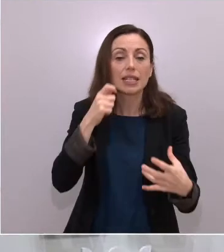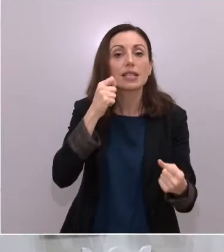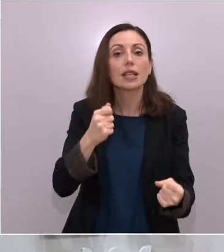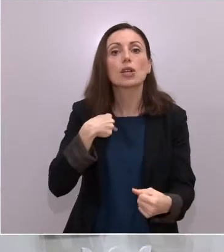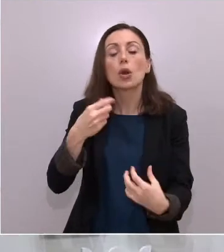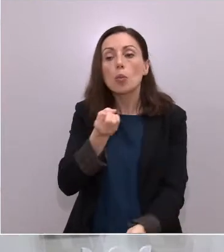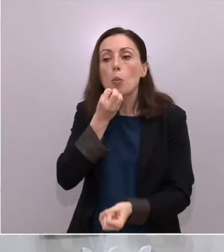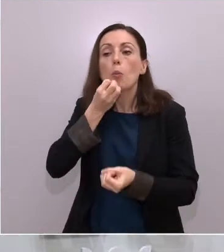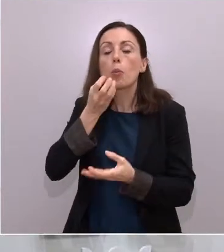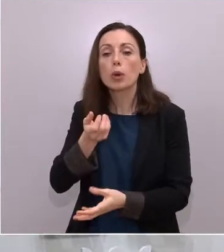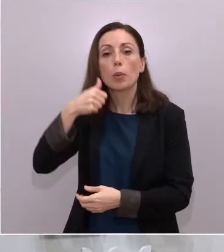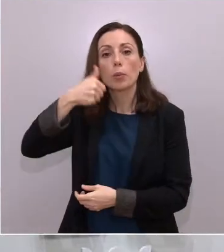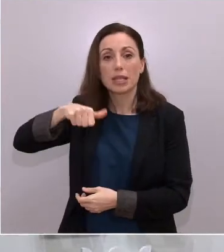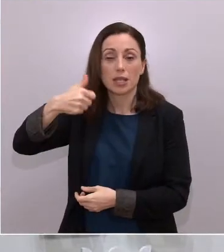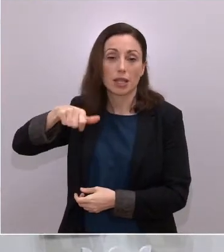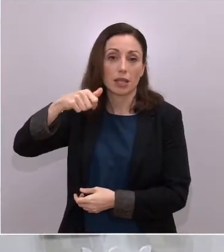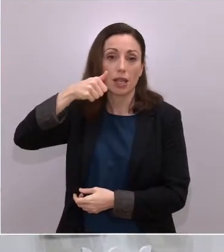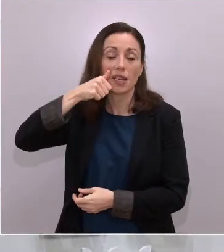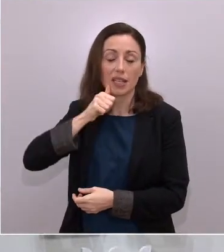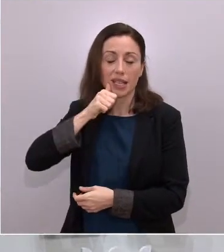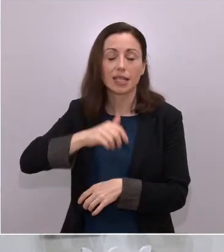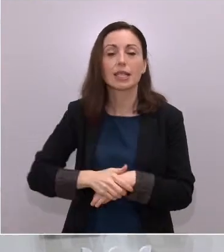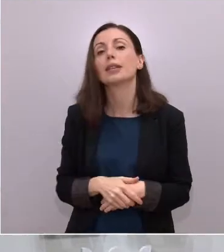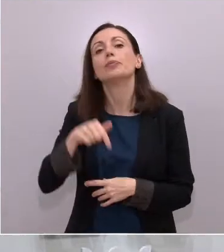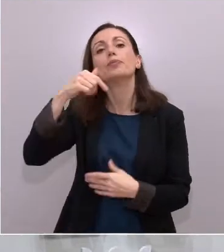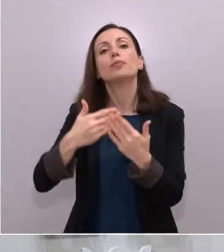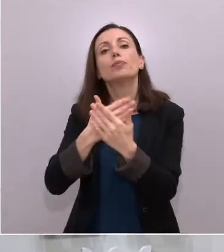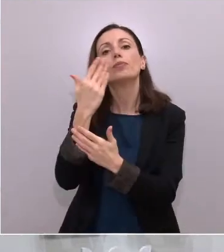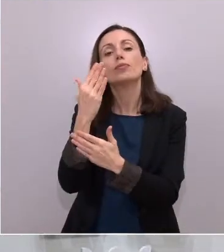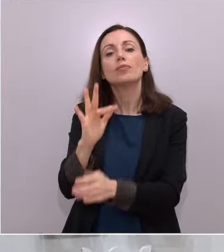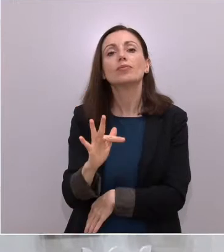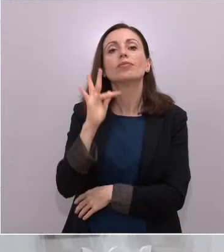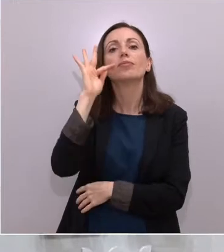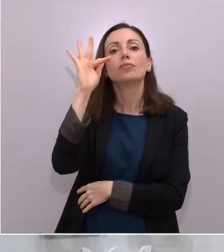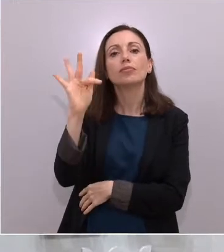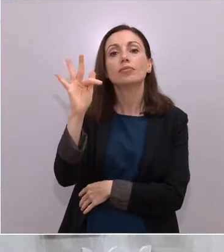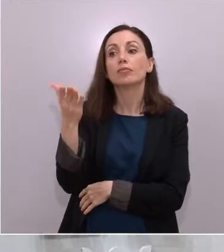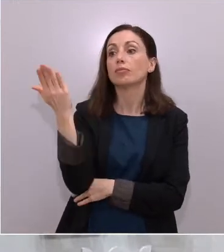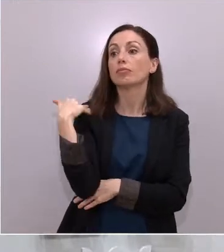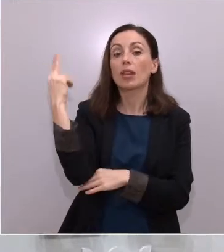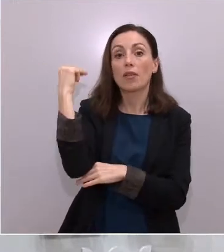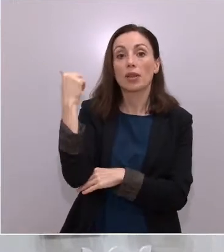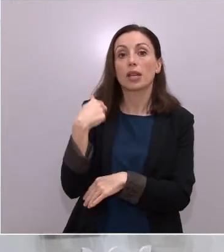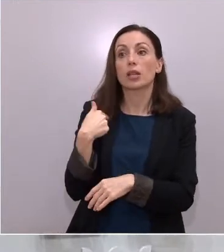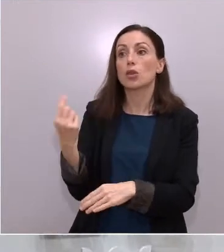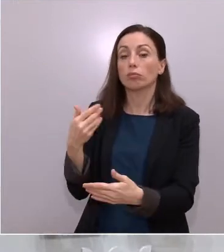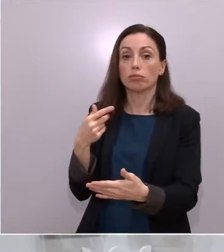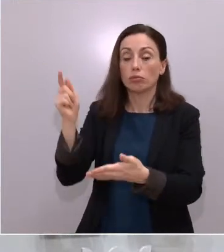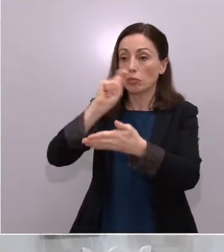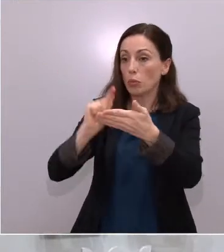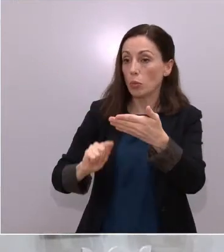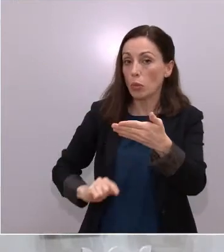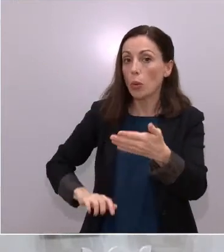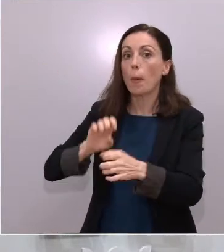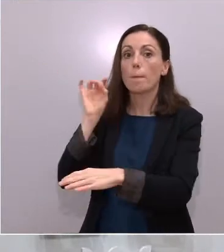trasladado al presidente Sánchez esta mañana, además de remitírselo el pasado viernes por escrito, una serie